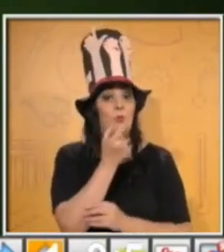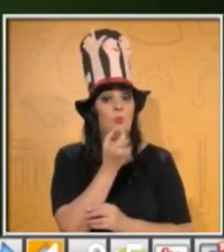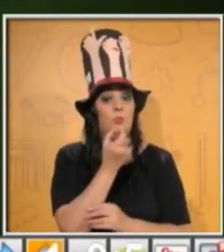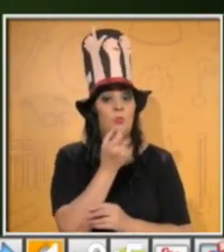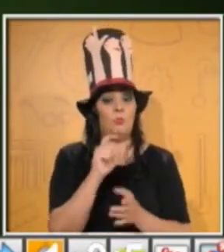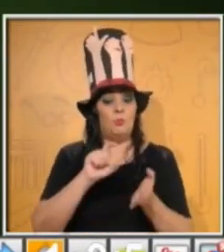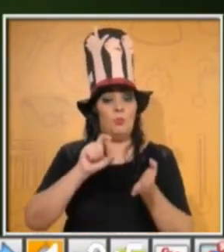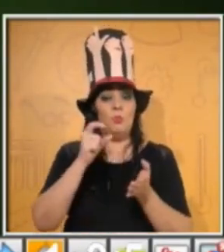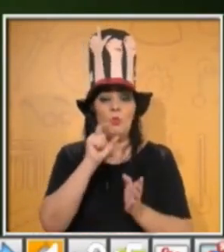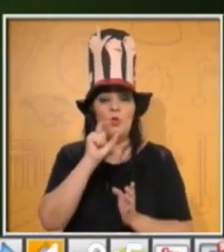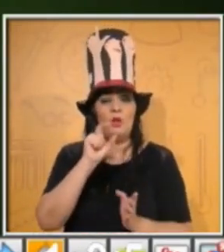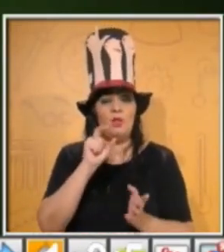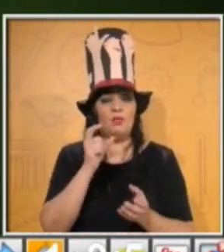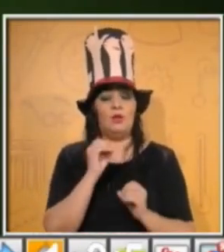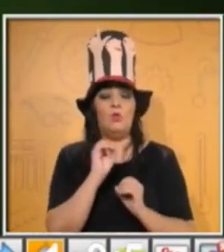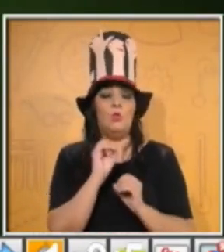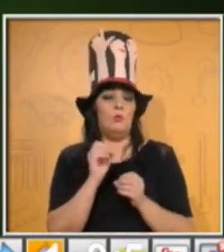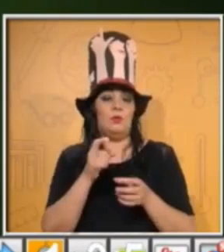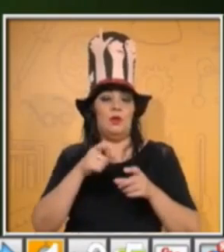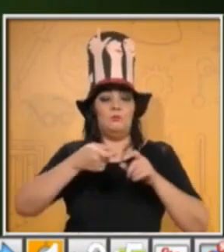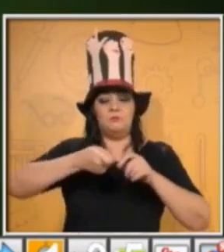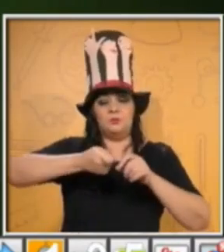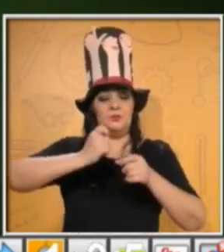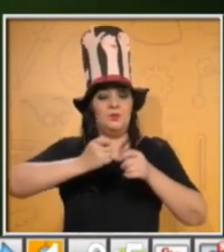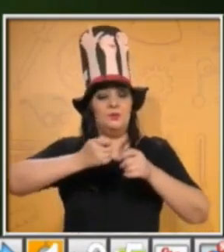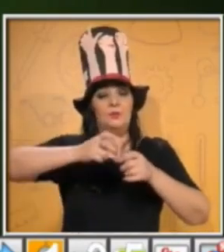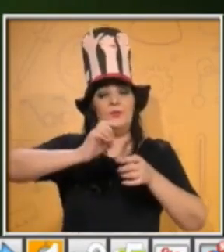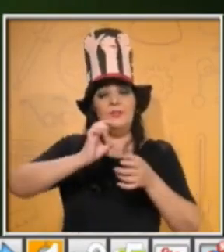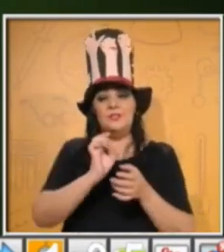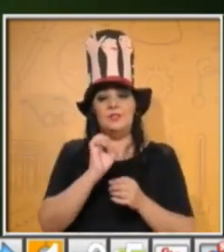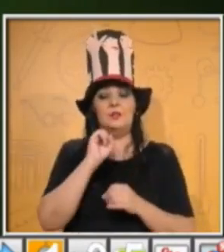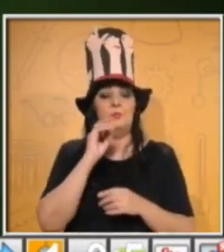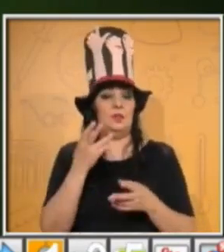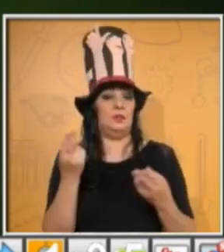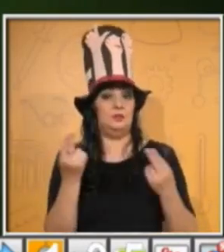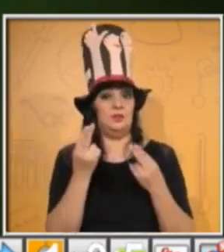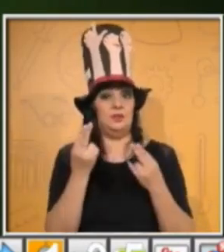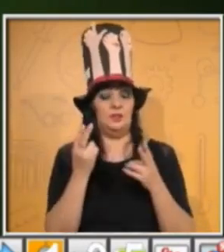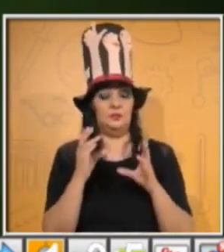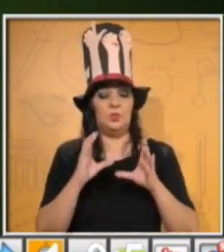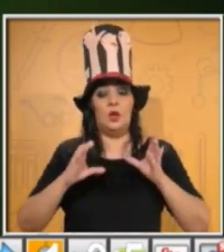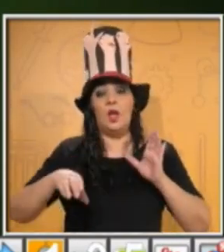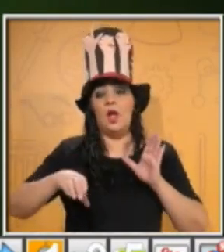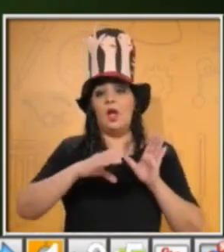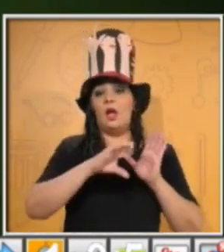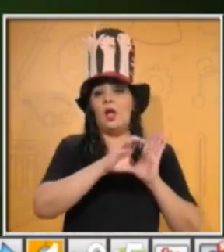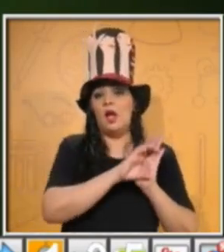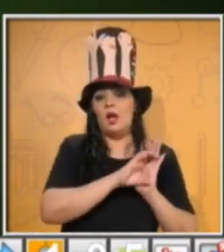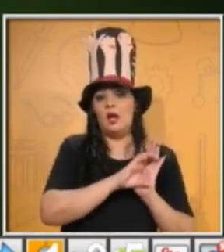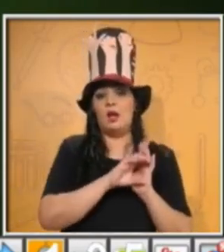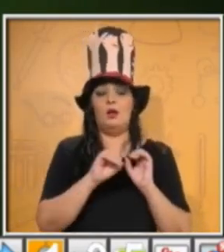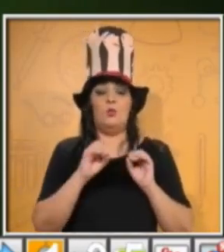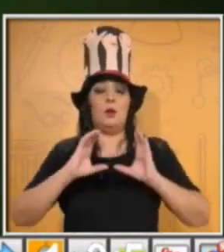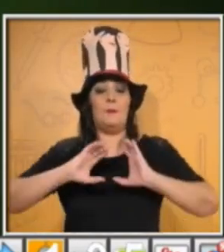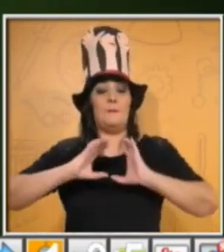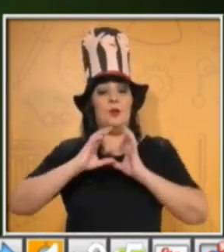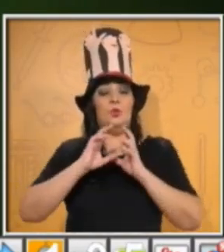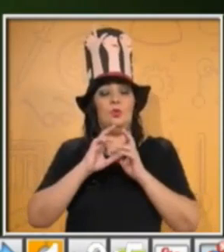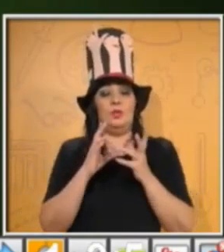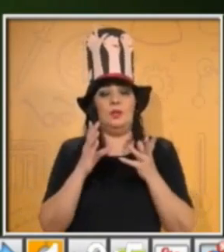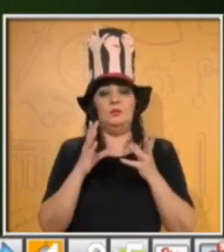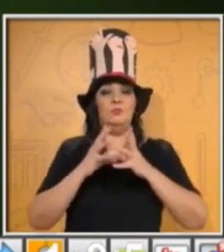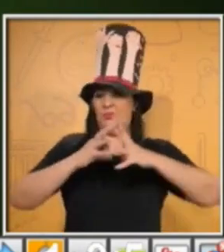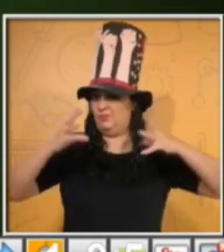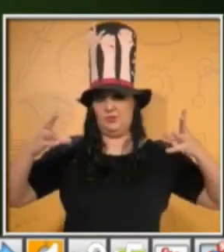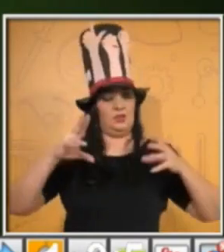varias monedas o fichas, una caja de cartón, una pelota no tan grande porque vamos a ocupar que esa pelota